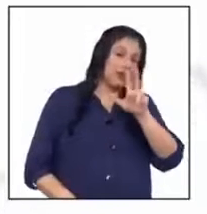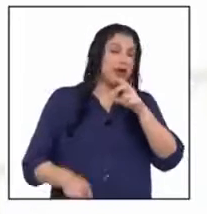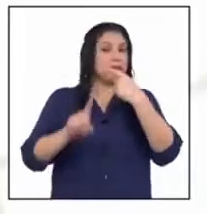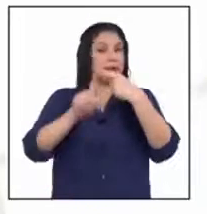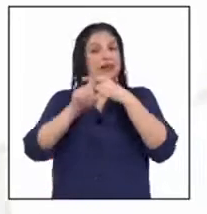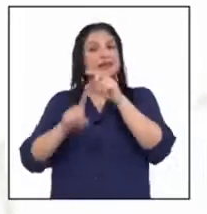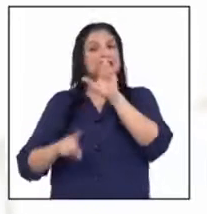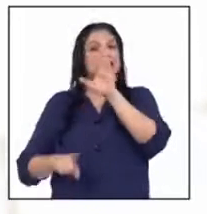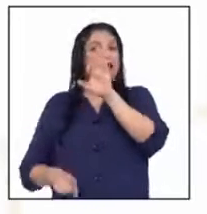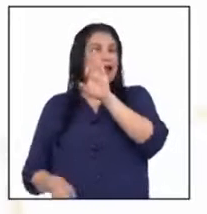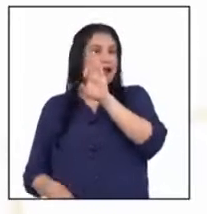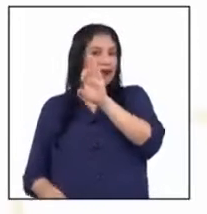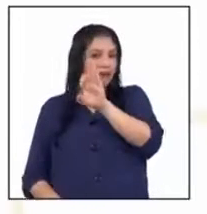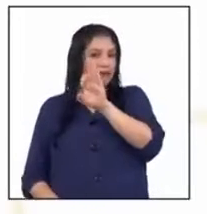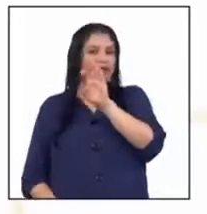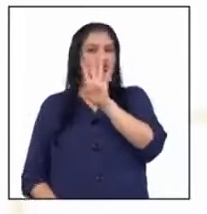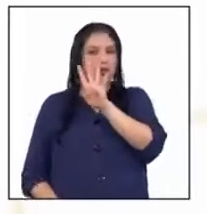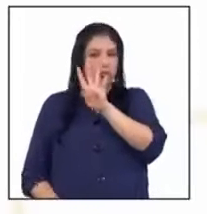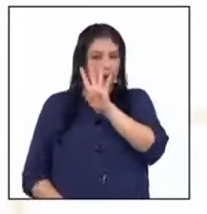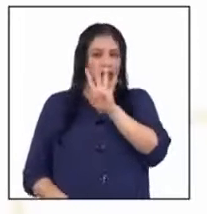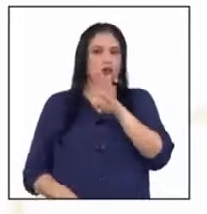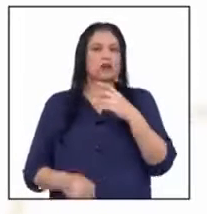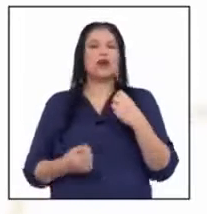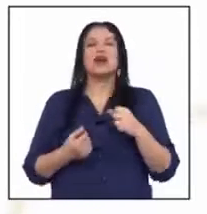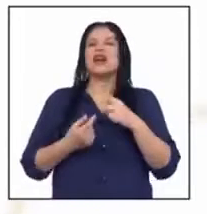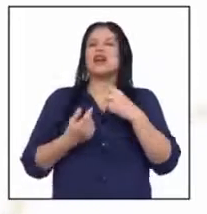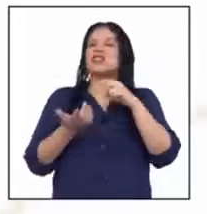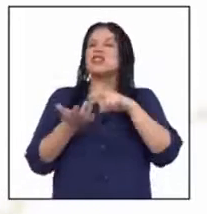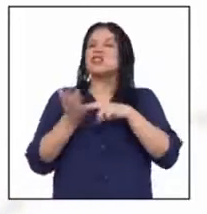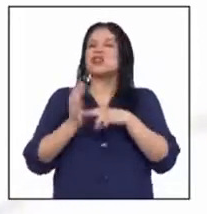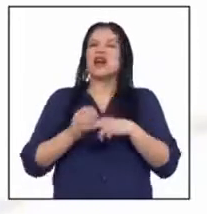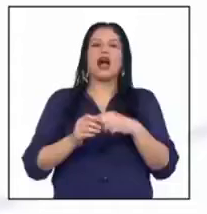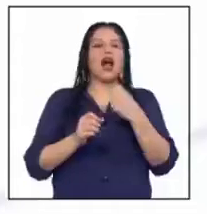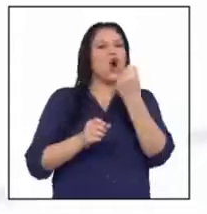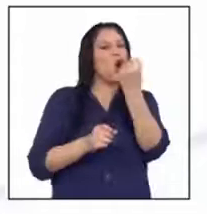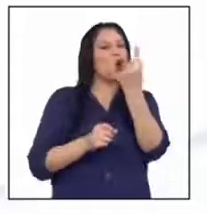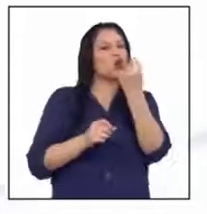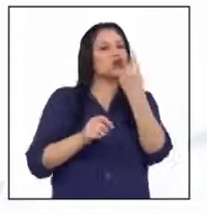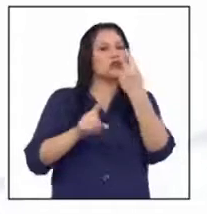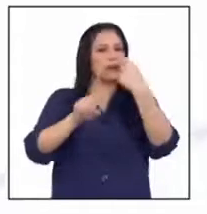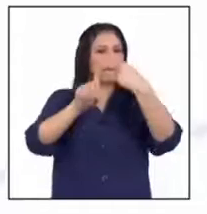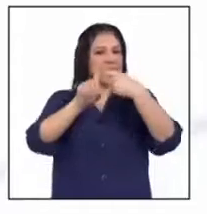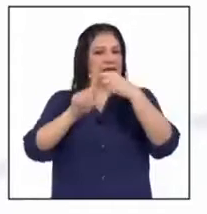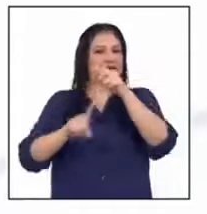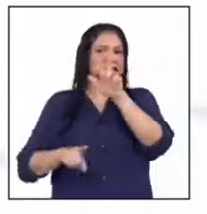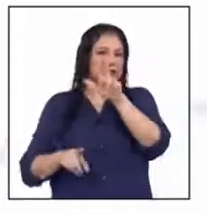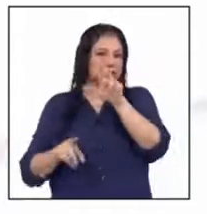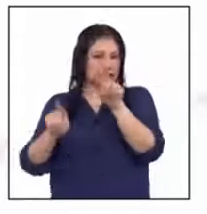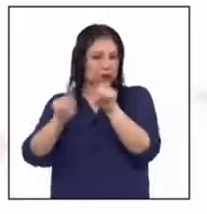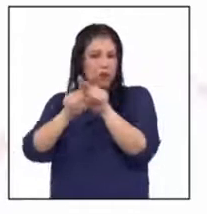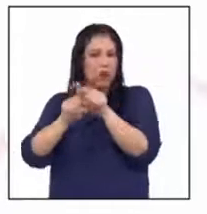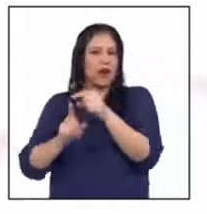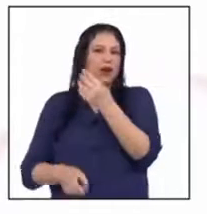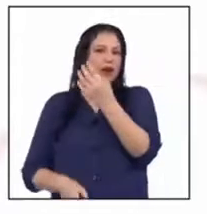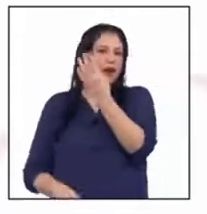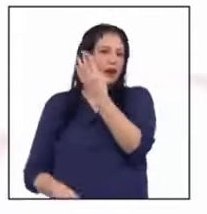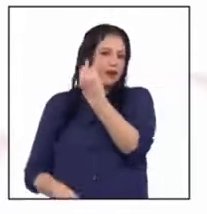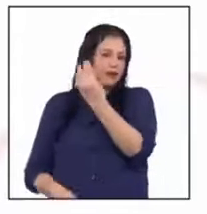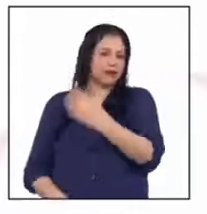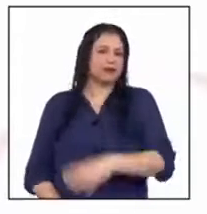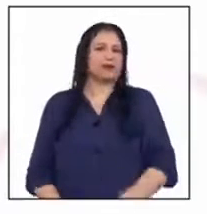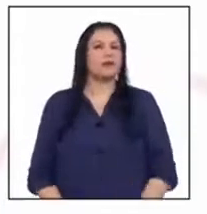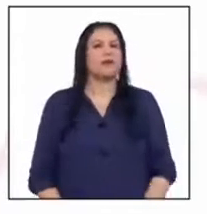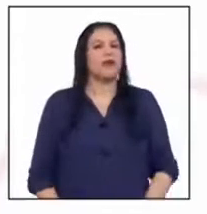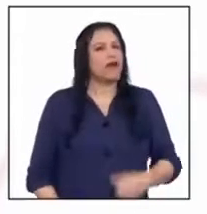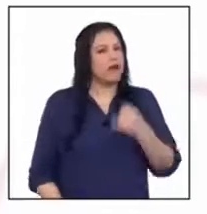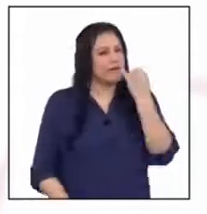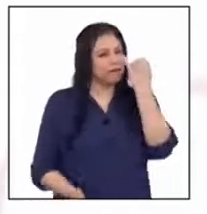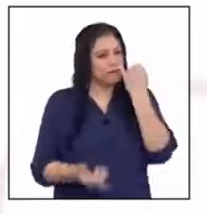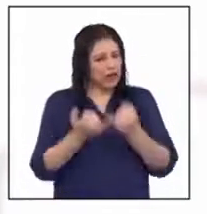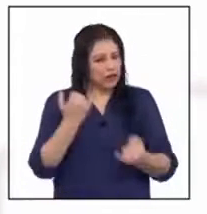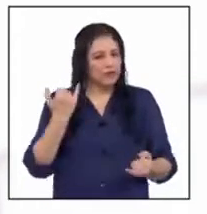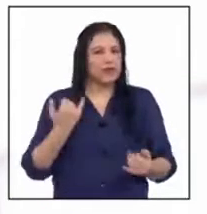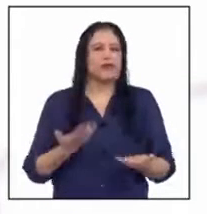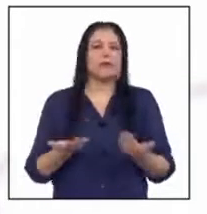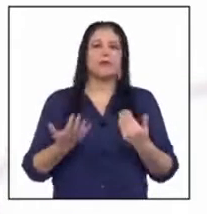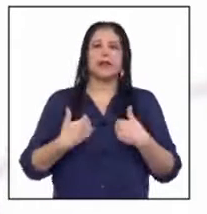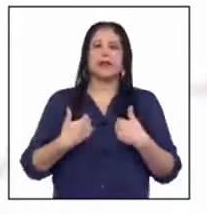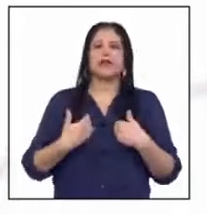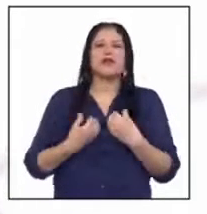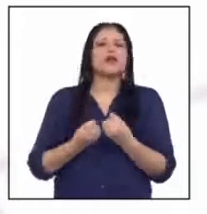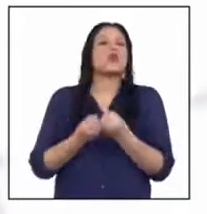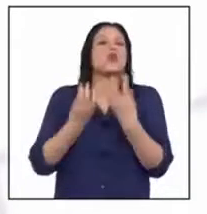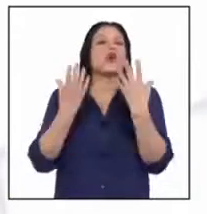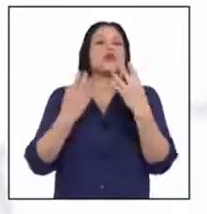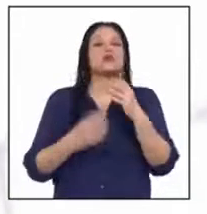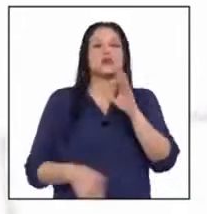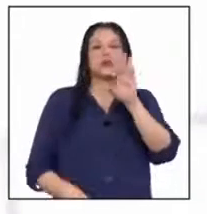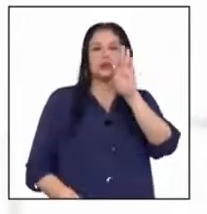4, es decir, 11 más 3 igual a 14. Y finalmente, para obtener F sub